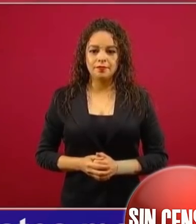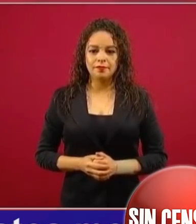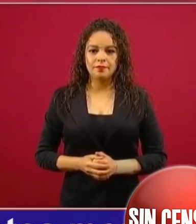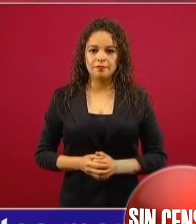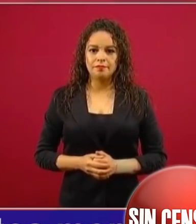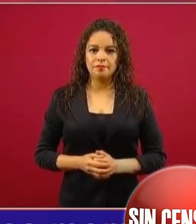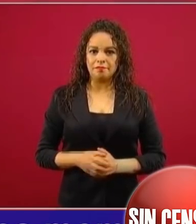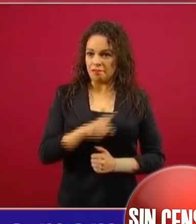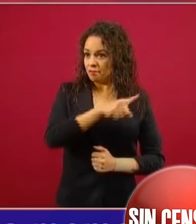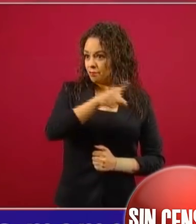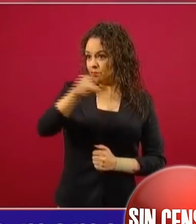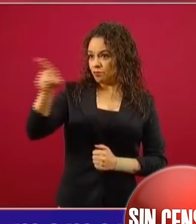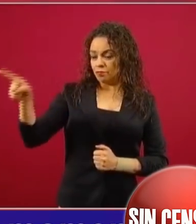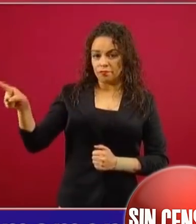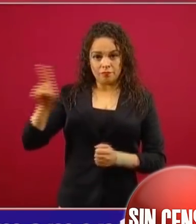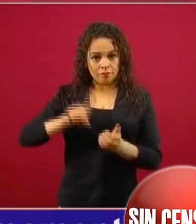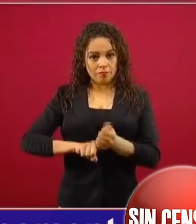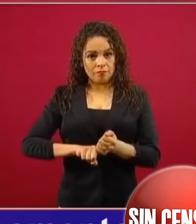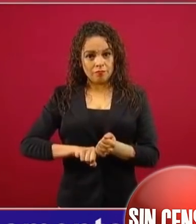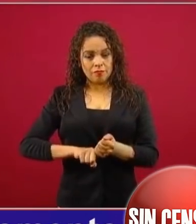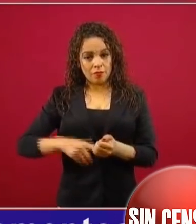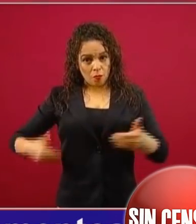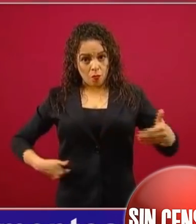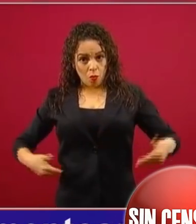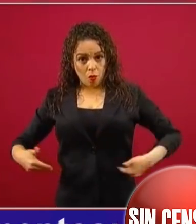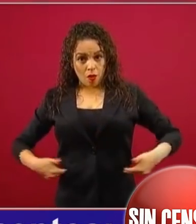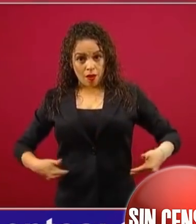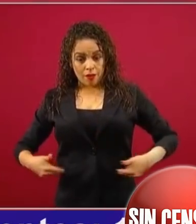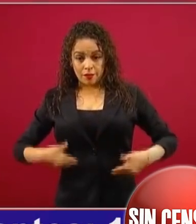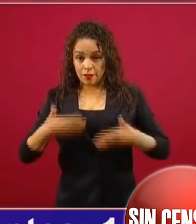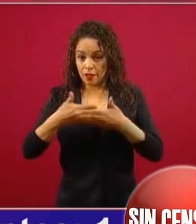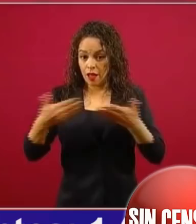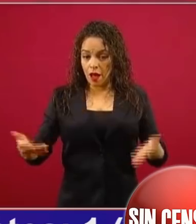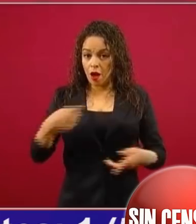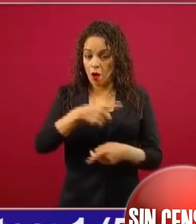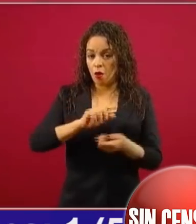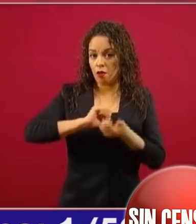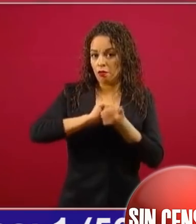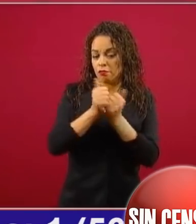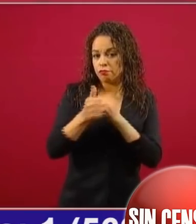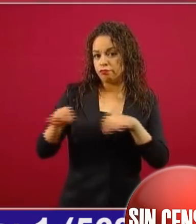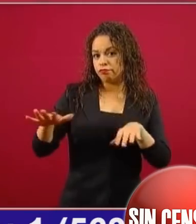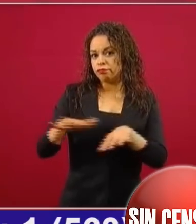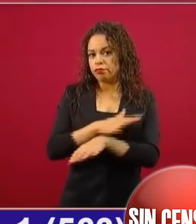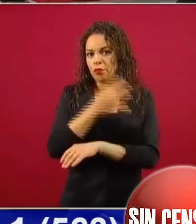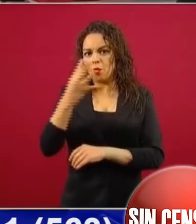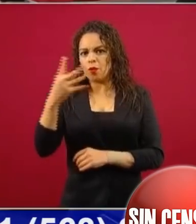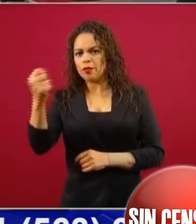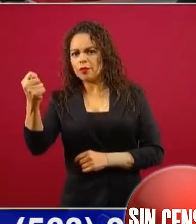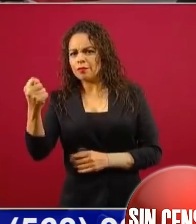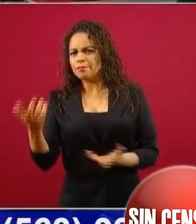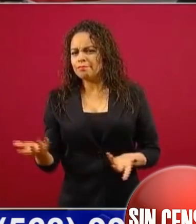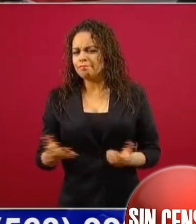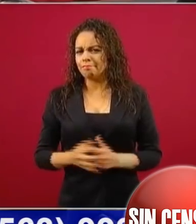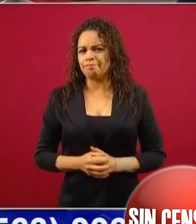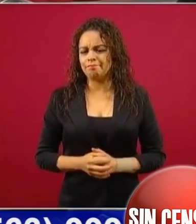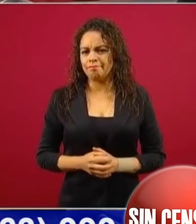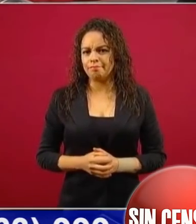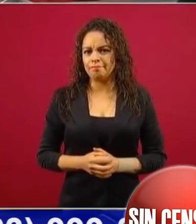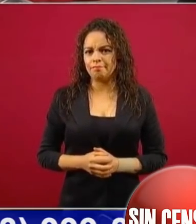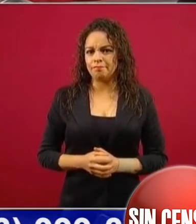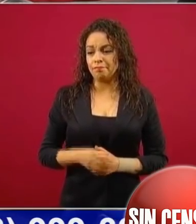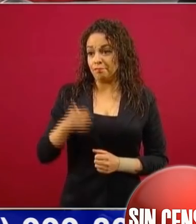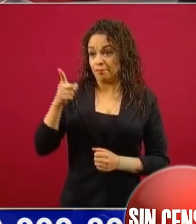molesta mucho la transformación. Ellos quisieran que continuara el mismo régimen de